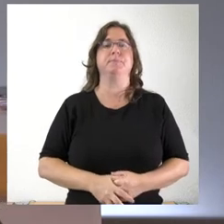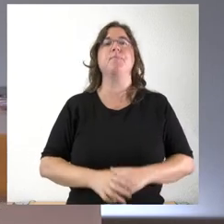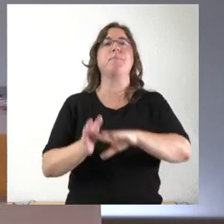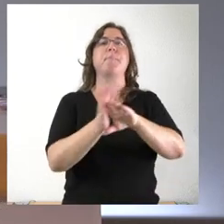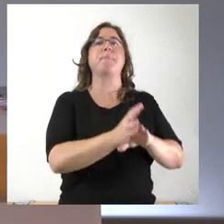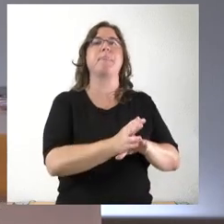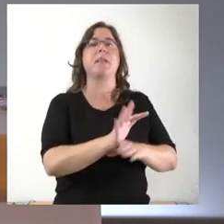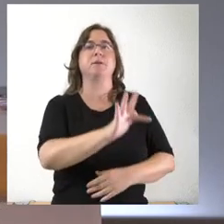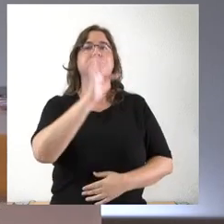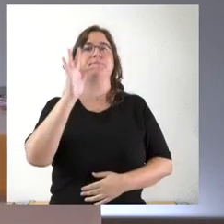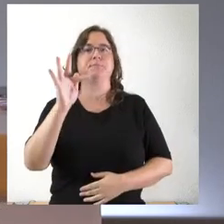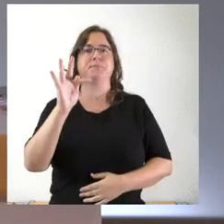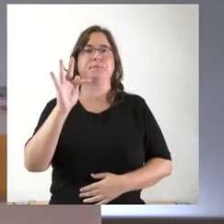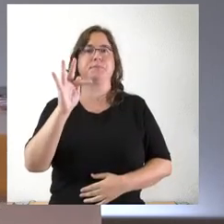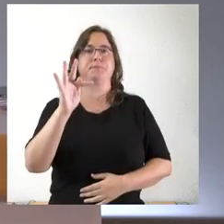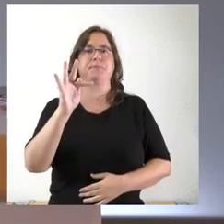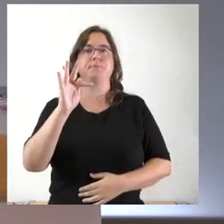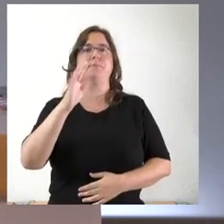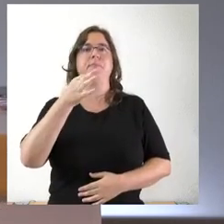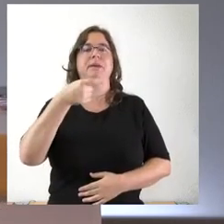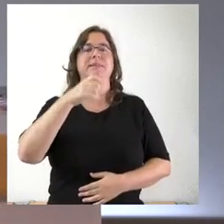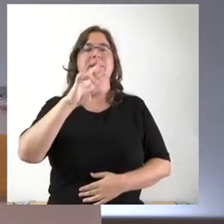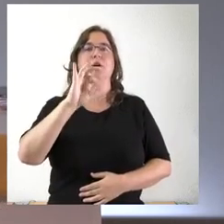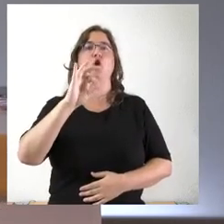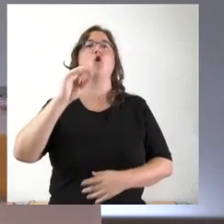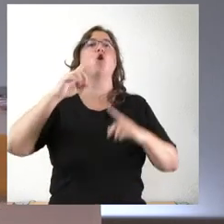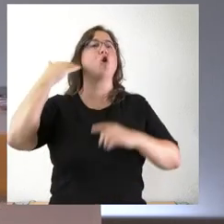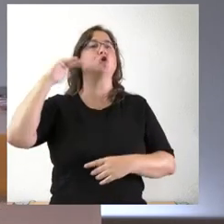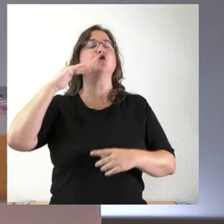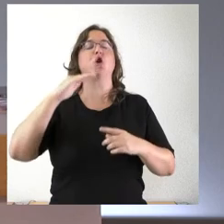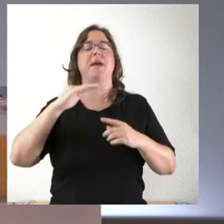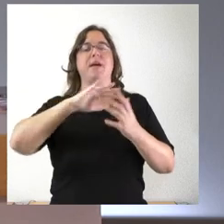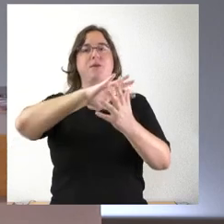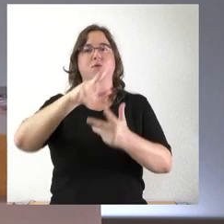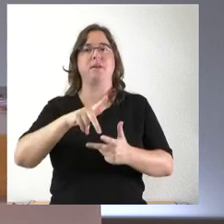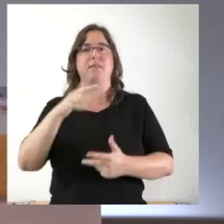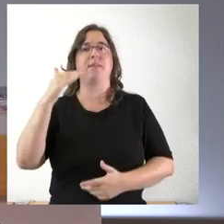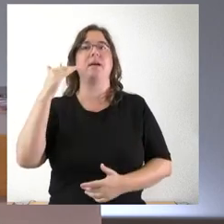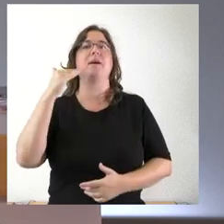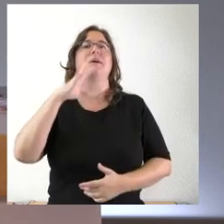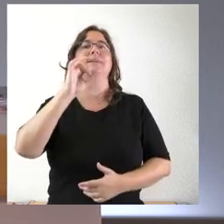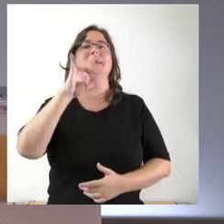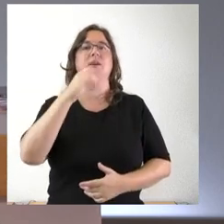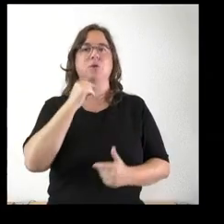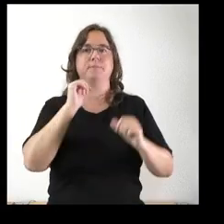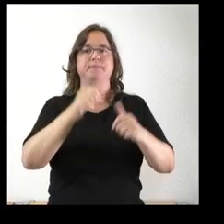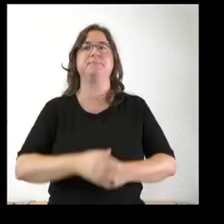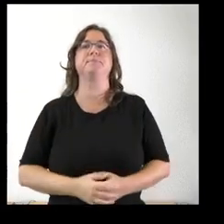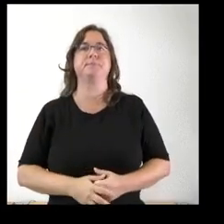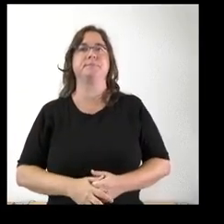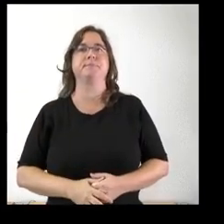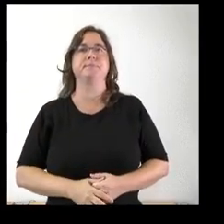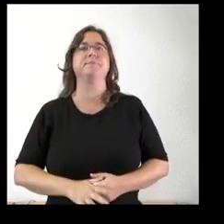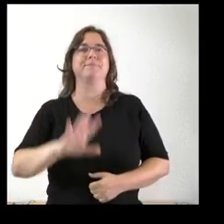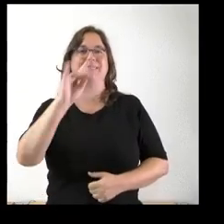Continuamos ahora con Sergio García, de Soria Noticias. Sergio, si estás ahí, puedes hacer tu pregunta. Adelante.